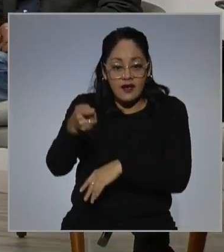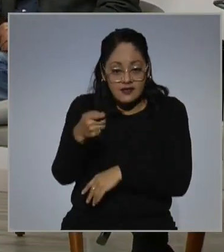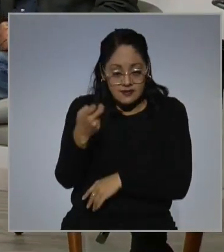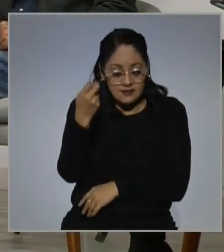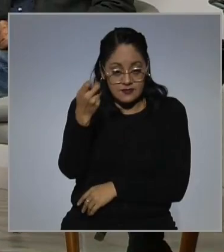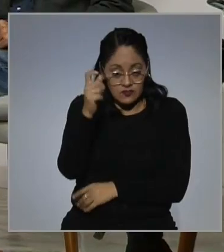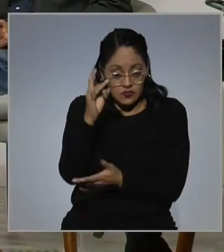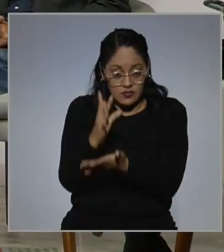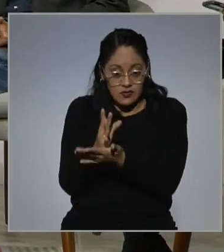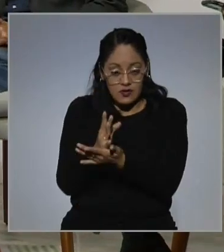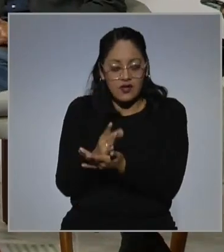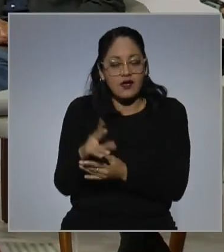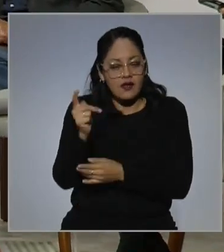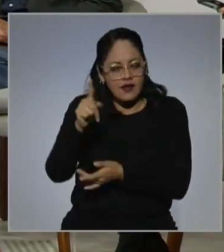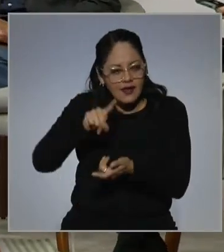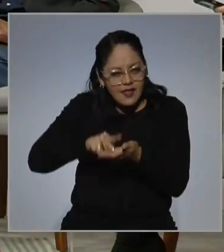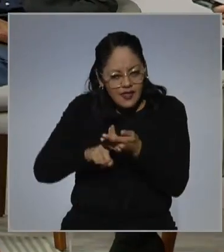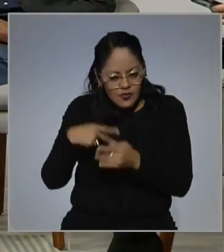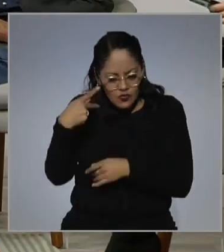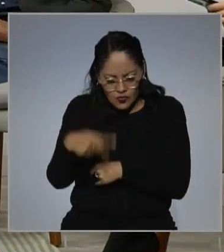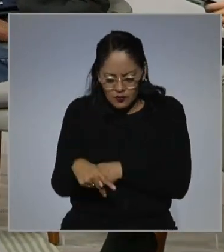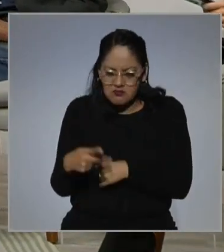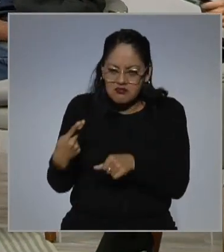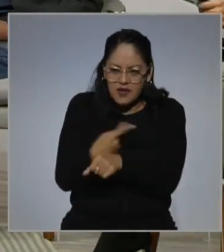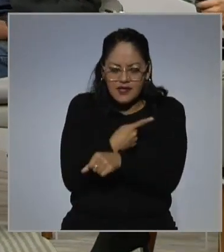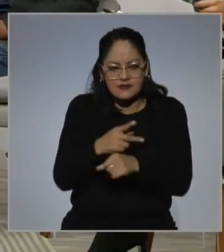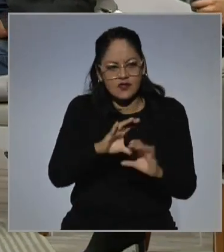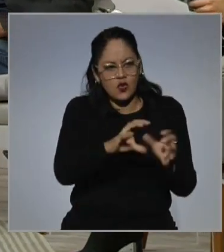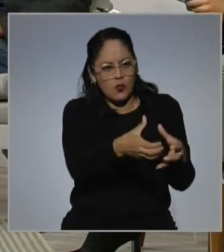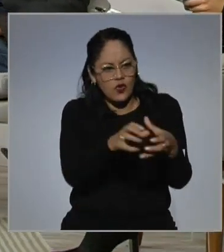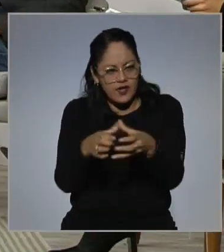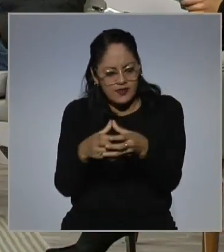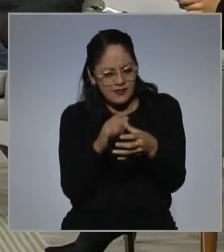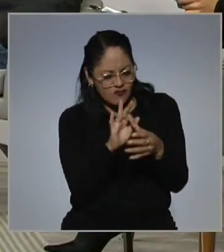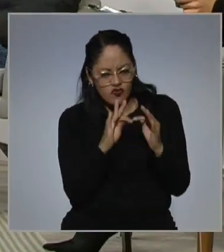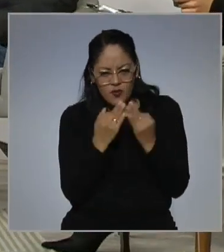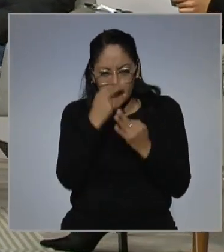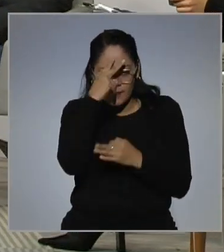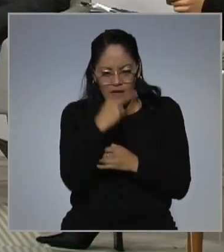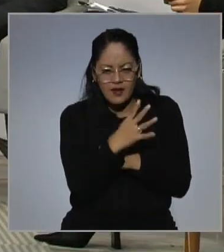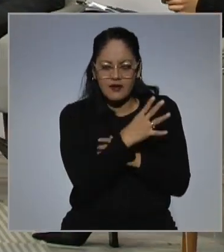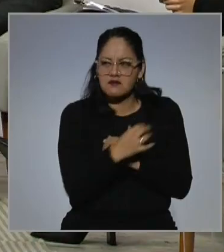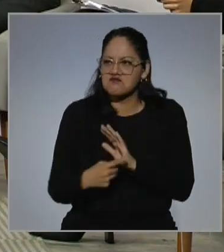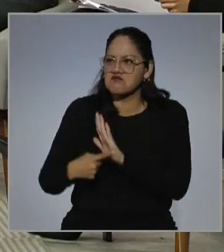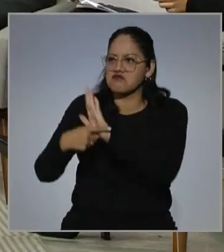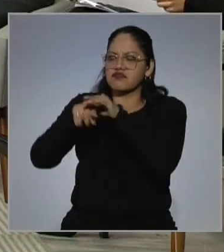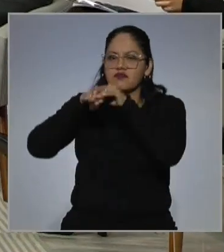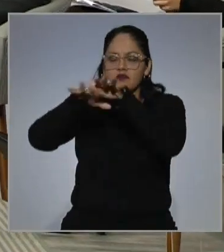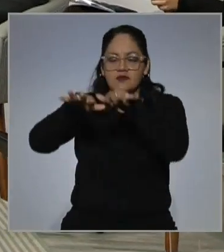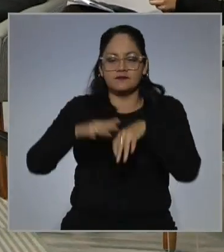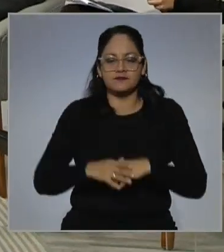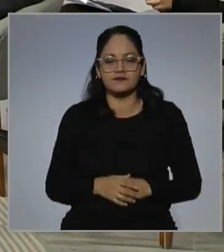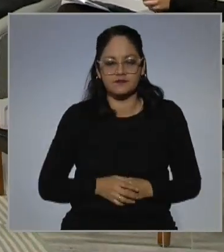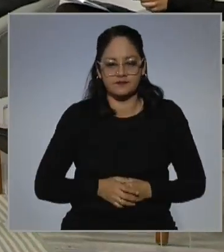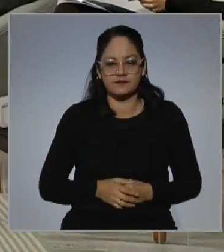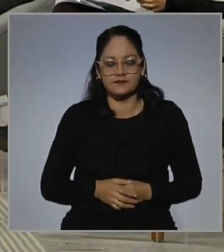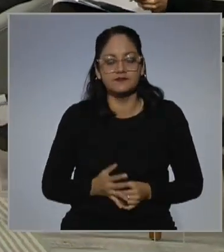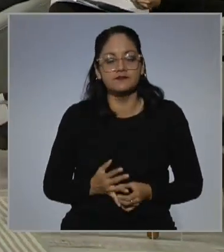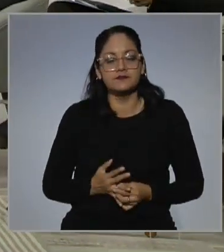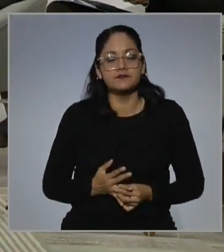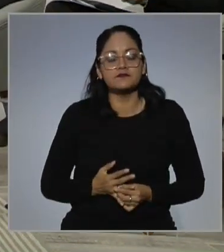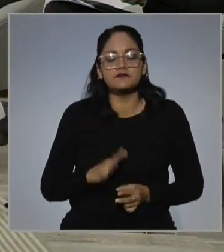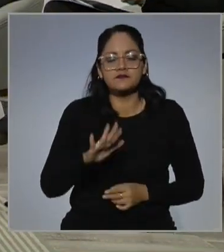estereotipo, sino sí está retratando parte de lo que ocurre en estas comunidades con muchas de las personas en México. Ahora,